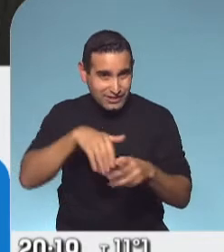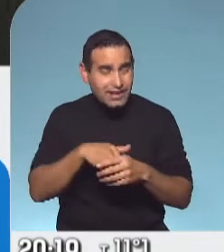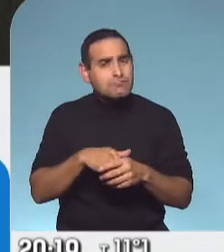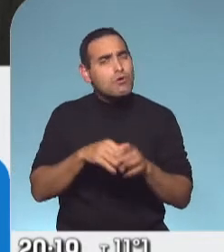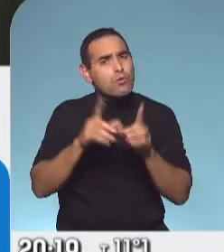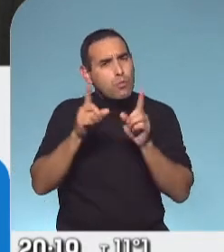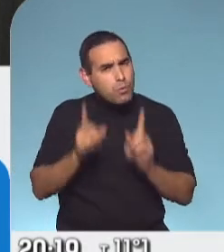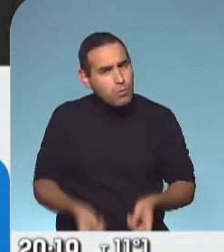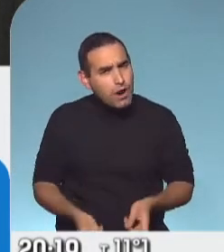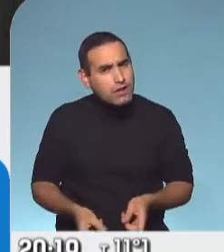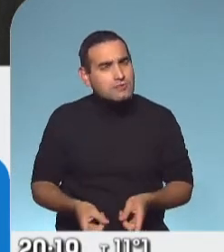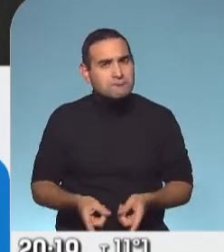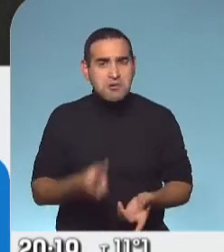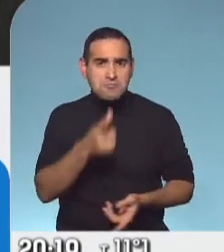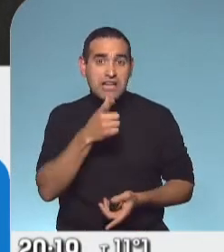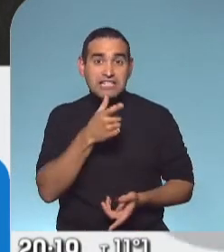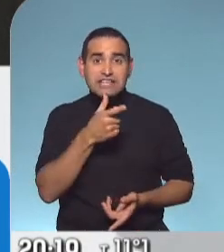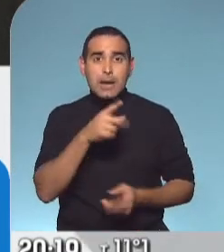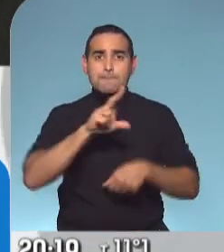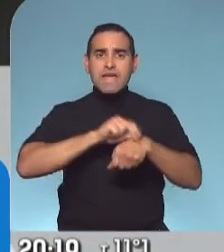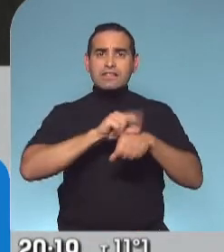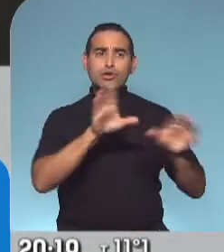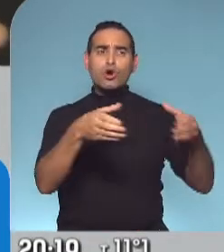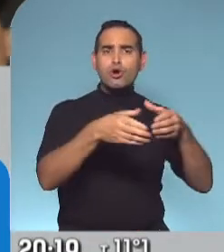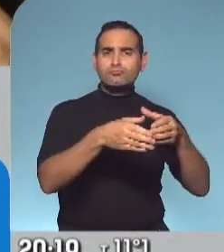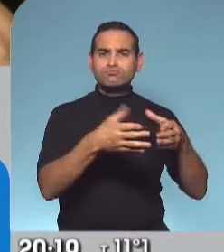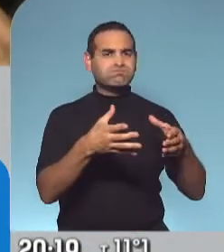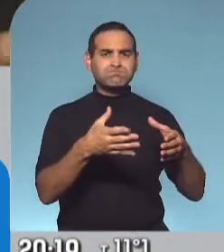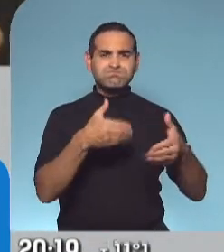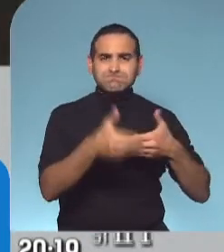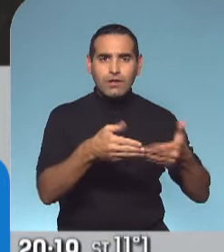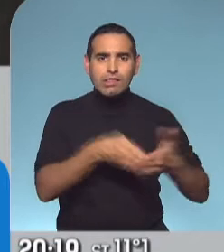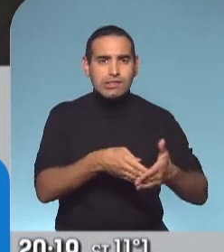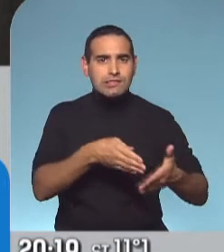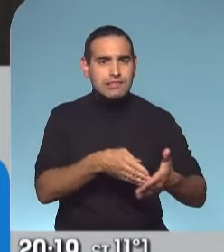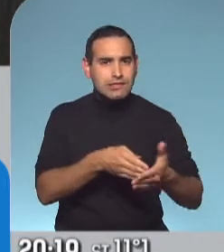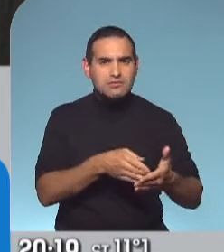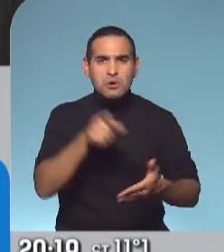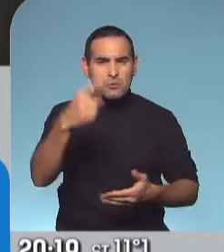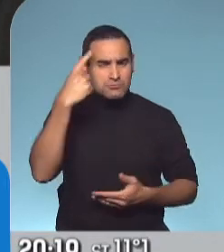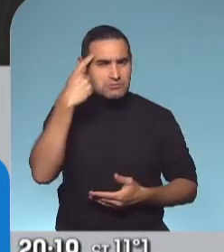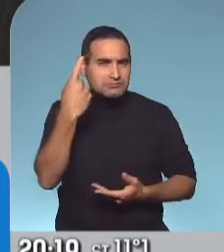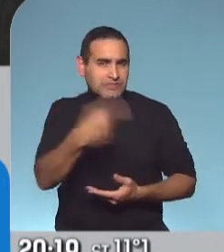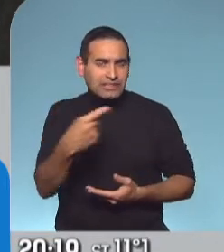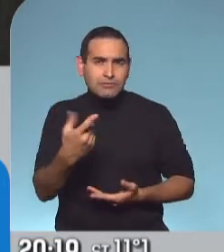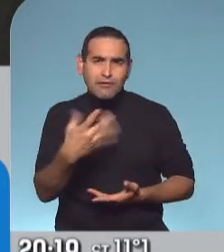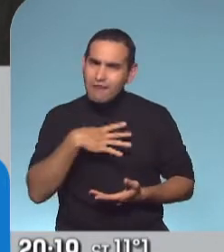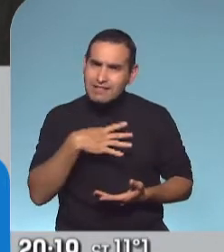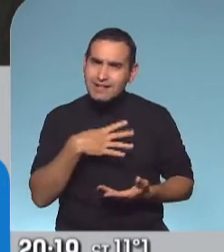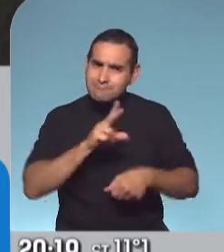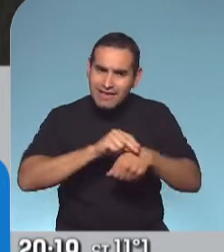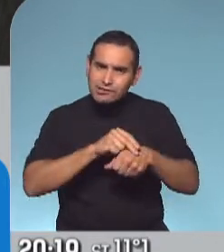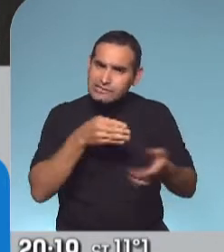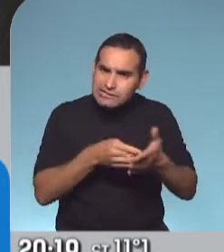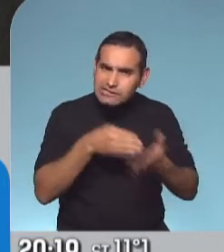embargo parece que para la comunidad médica todavía cuestan esos avances. ¿Cuál es tu lectura, César, ¿por qué todavía sigue